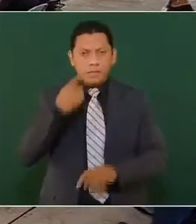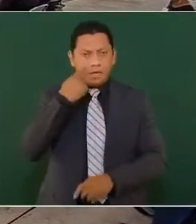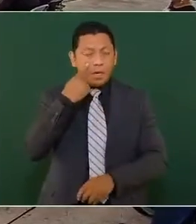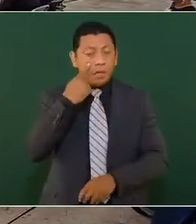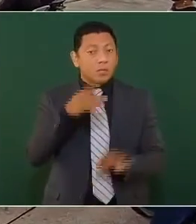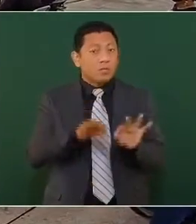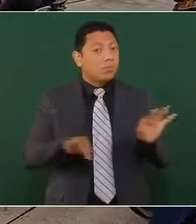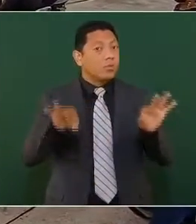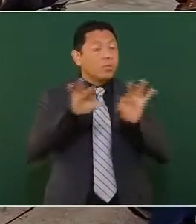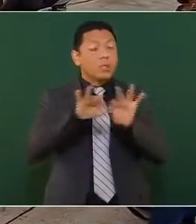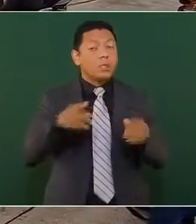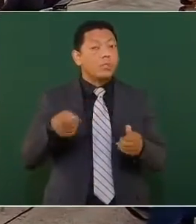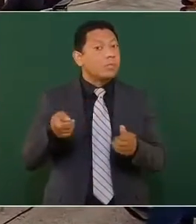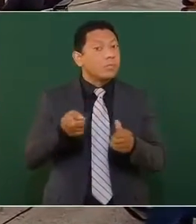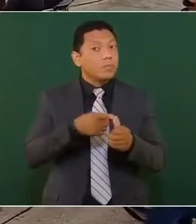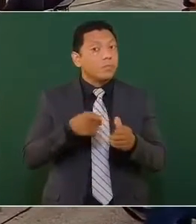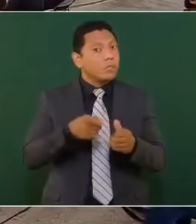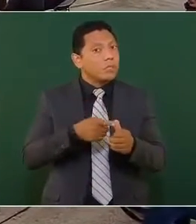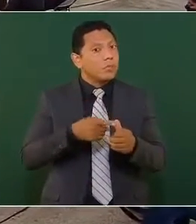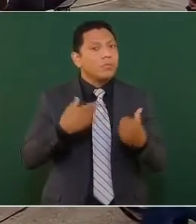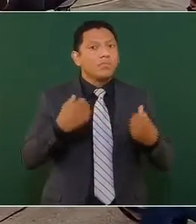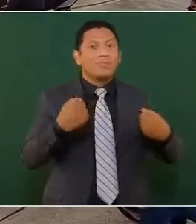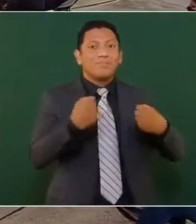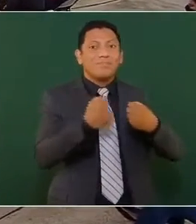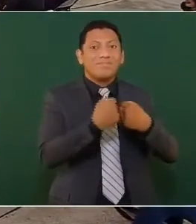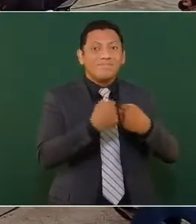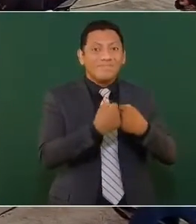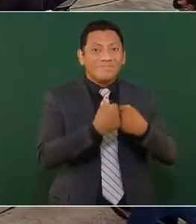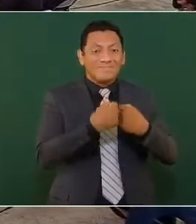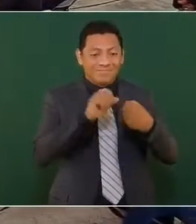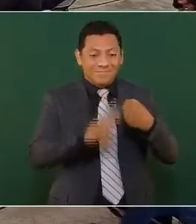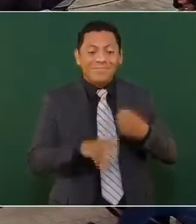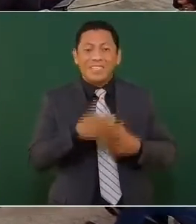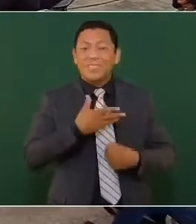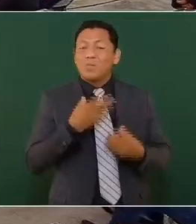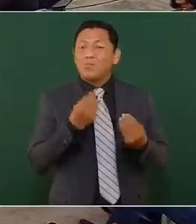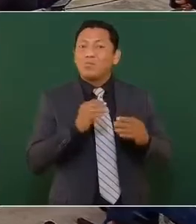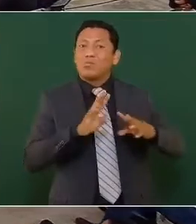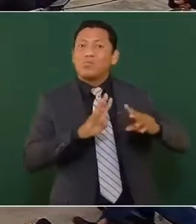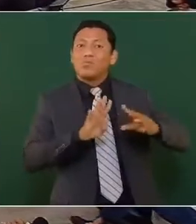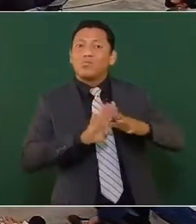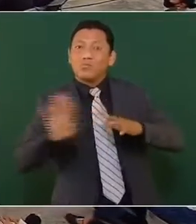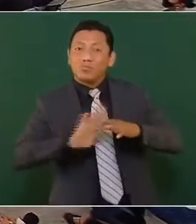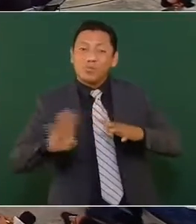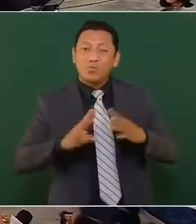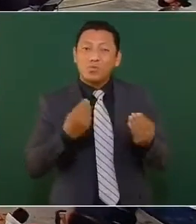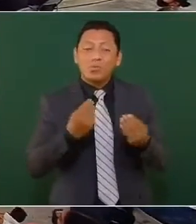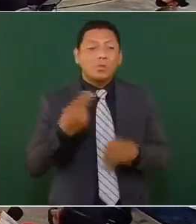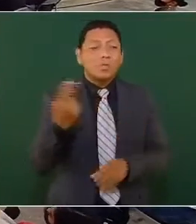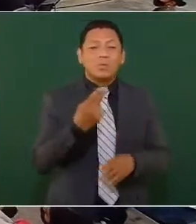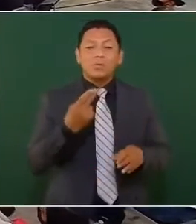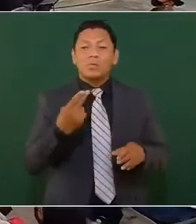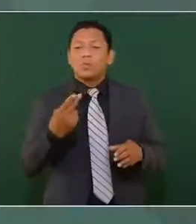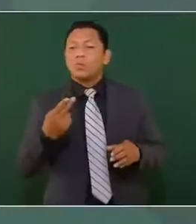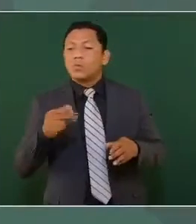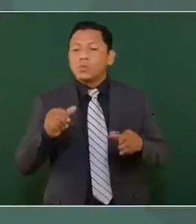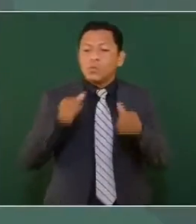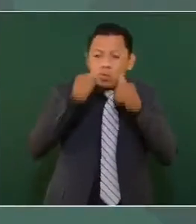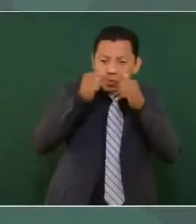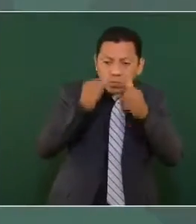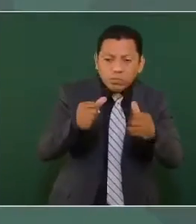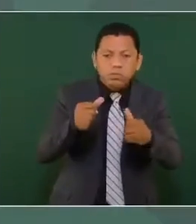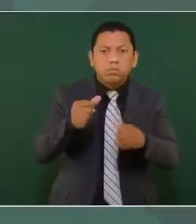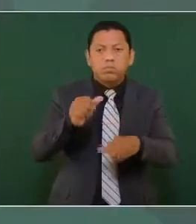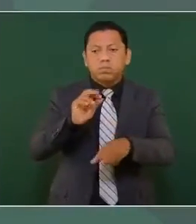el detener toda la migración, ¿verdad?, que es uno de los planes que se tienen, cubrir la